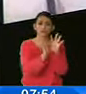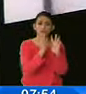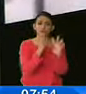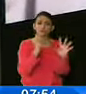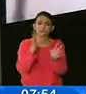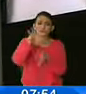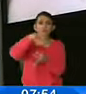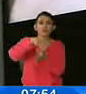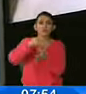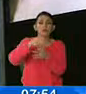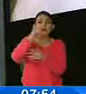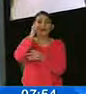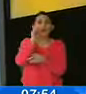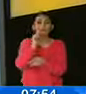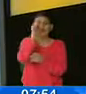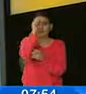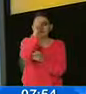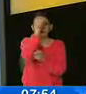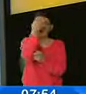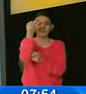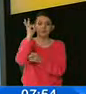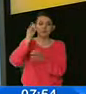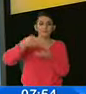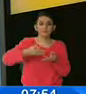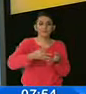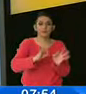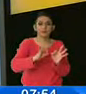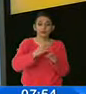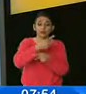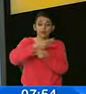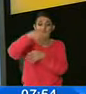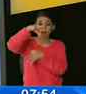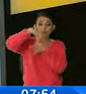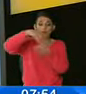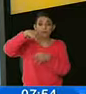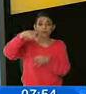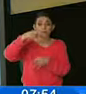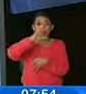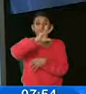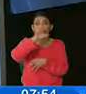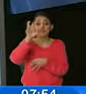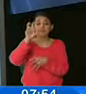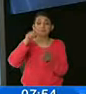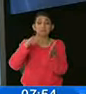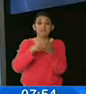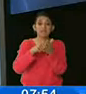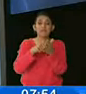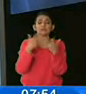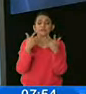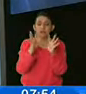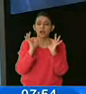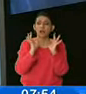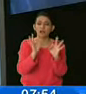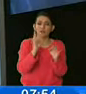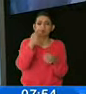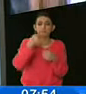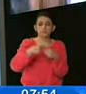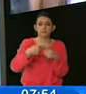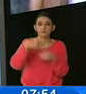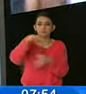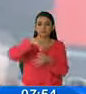del 19 de febrero. El Consejo Nacional Electoral informó que más de 309.000 estaban habilitados para